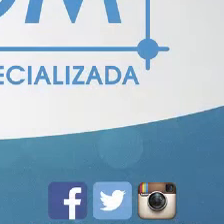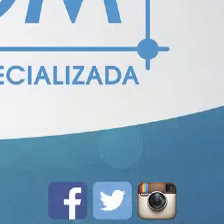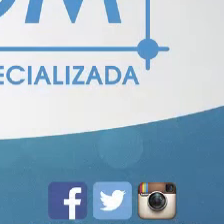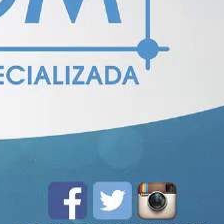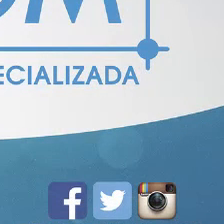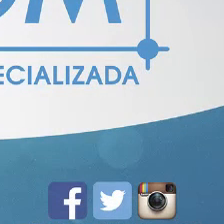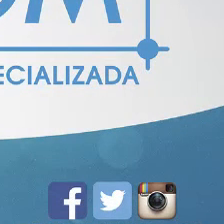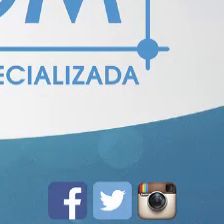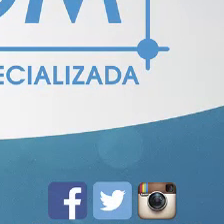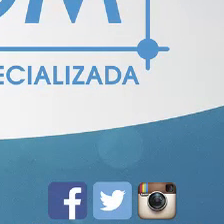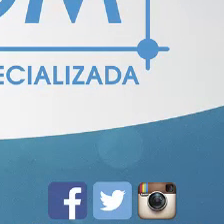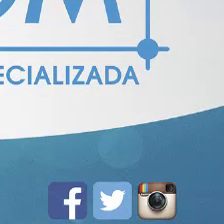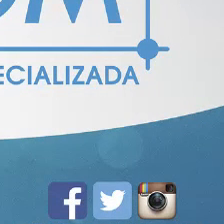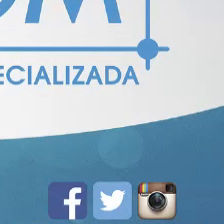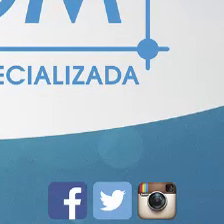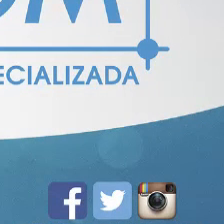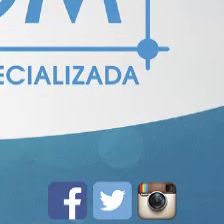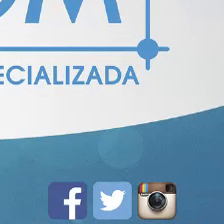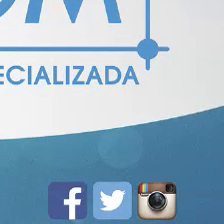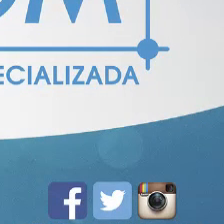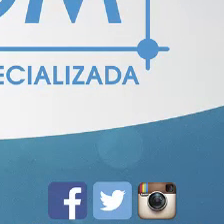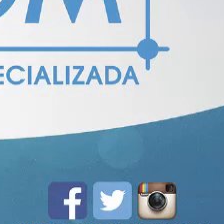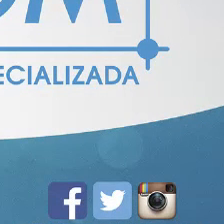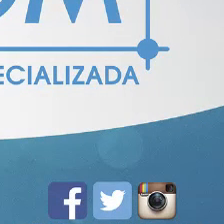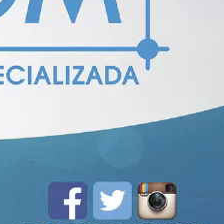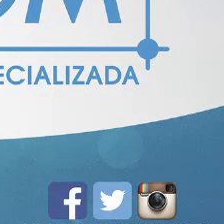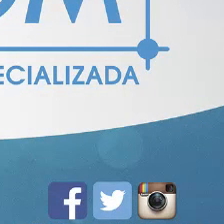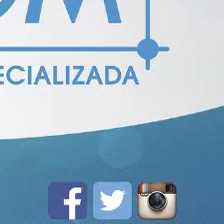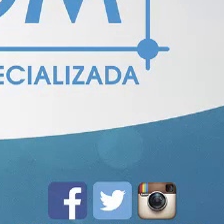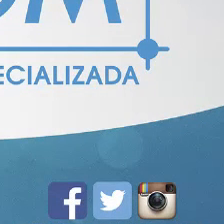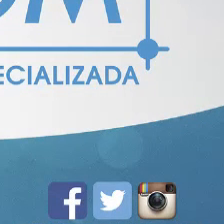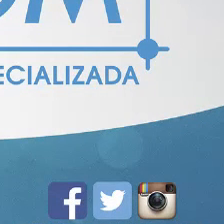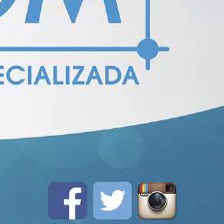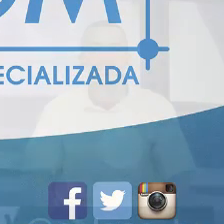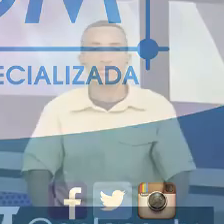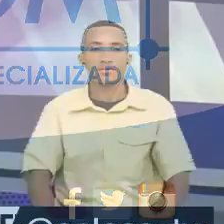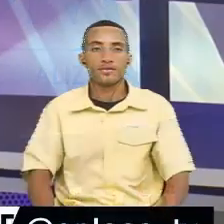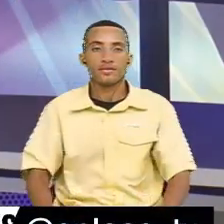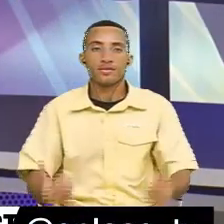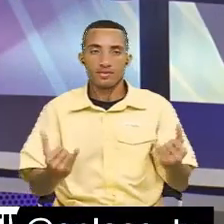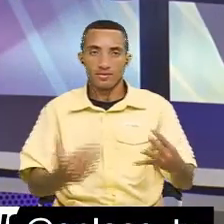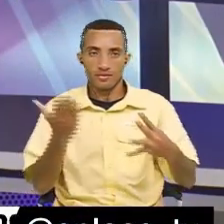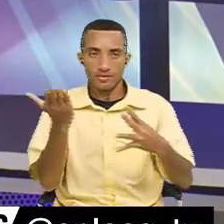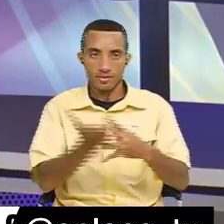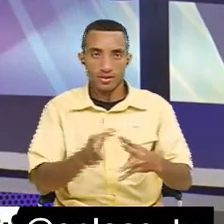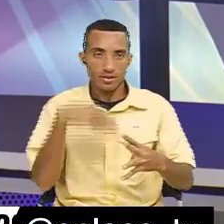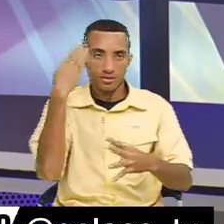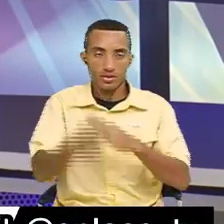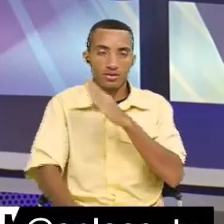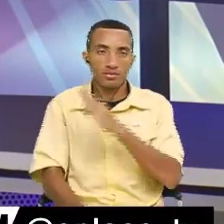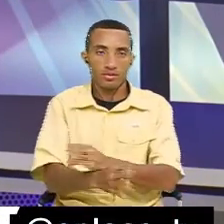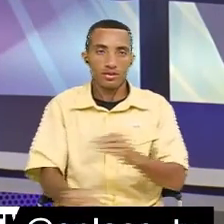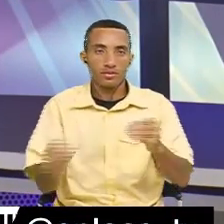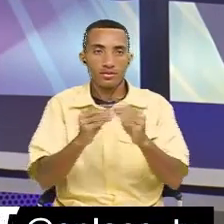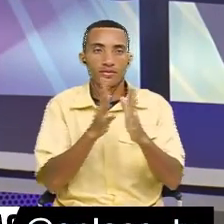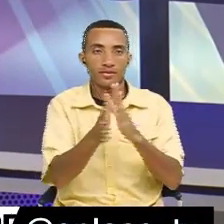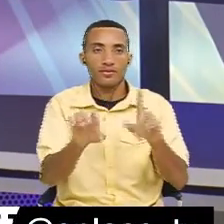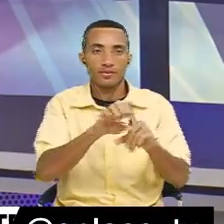1994, Chrome es la sonrisa de Barranca Bermeja. Hacemos una pausa. Ya regresamos con más información en Enlace